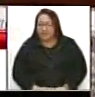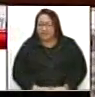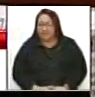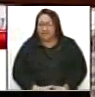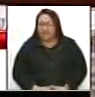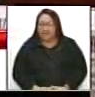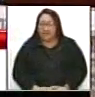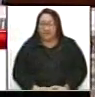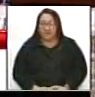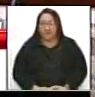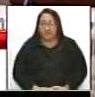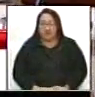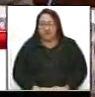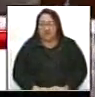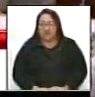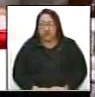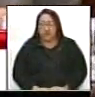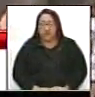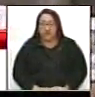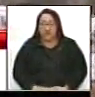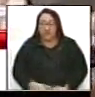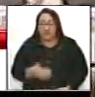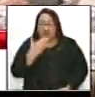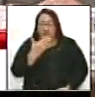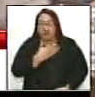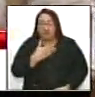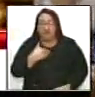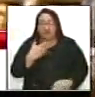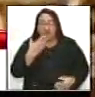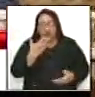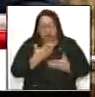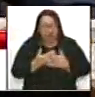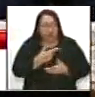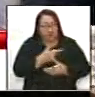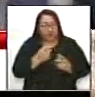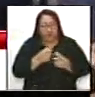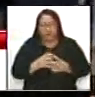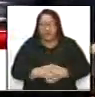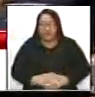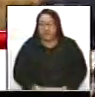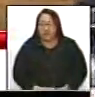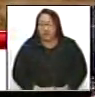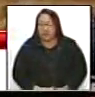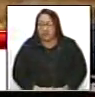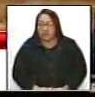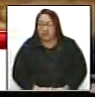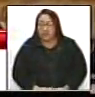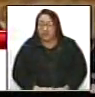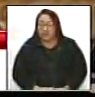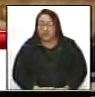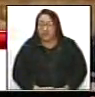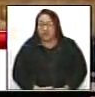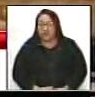Señor Tubino. Muchas gracias, señor presidente, y muchas gracias a la congresista Luz Salgado.